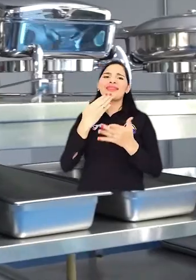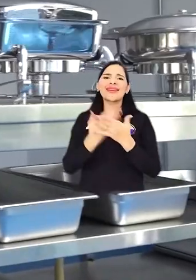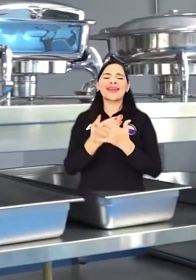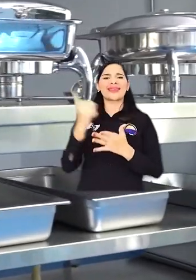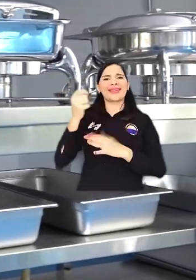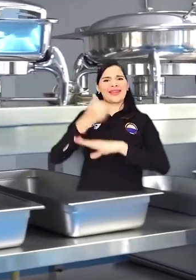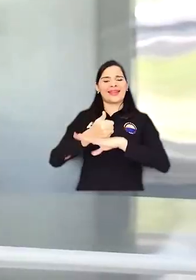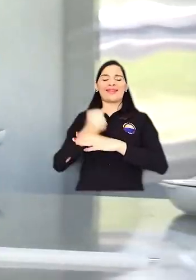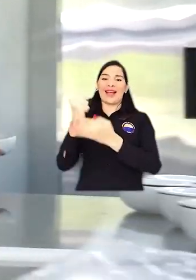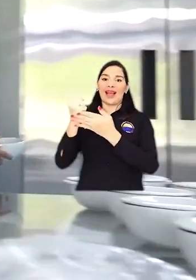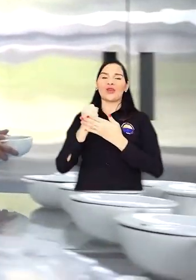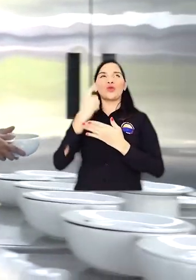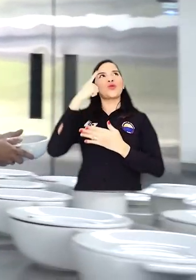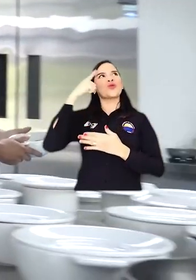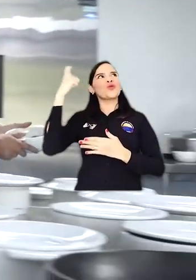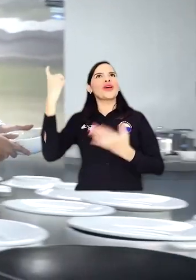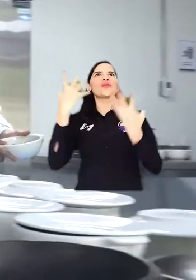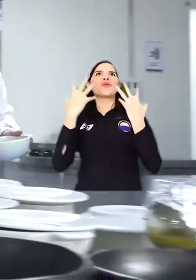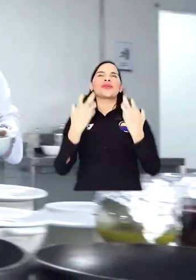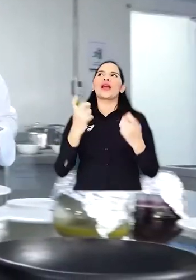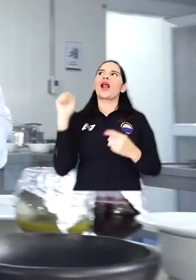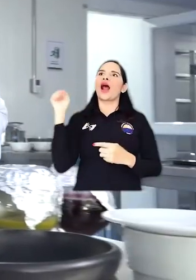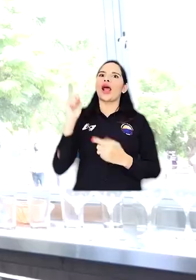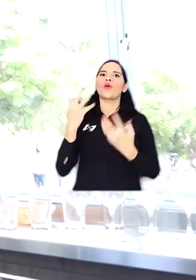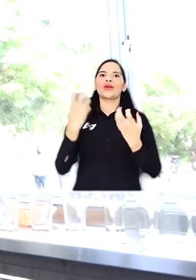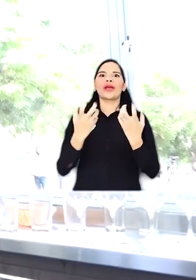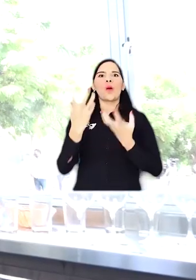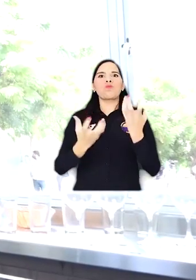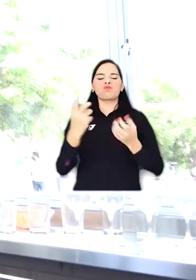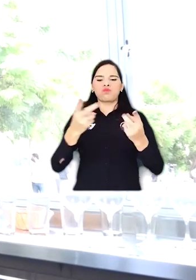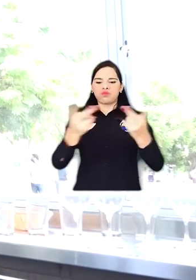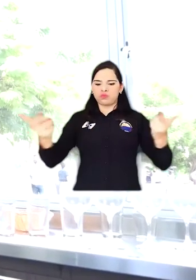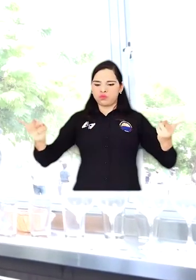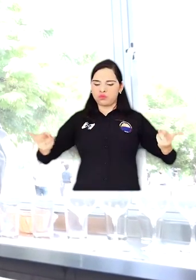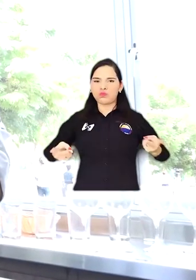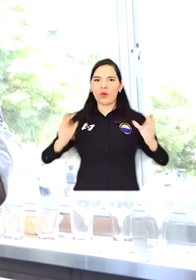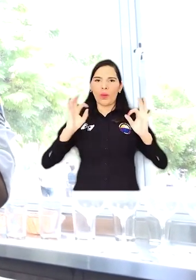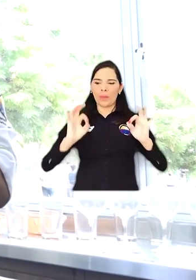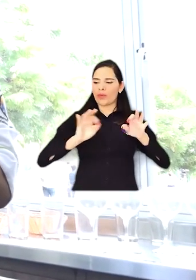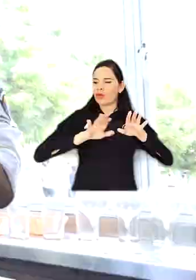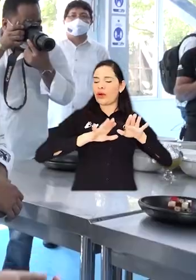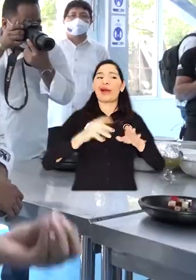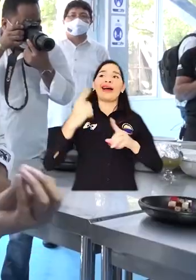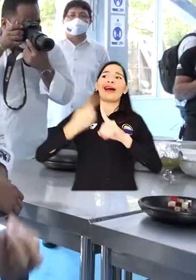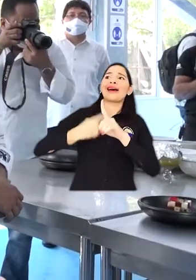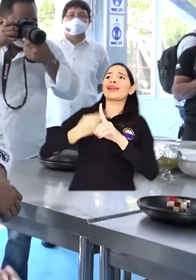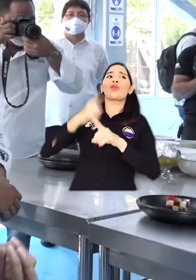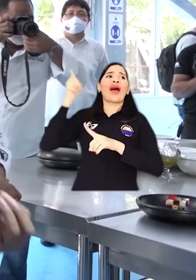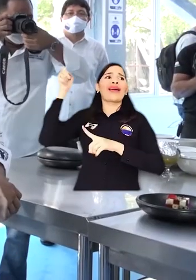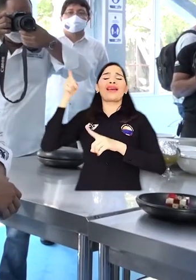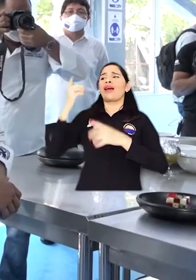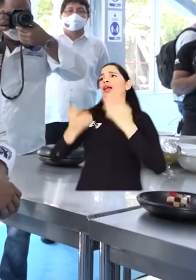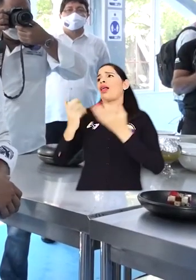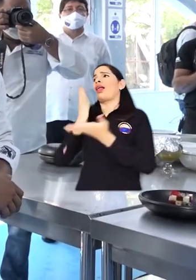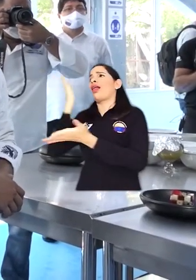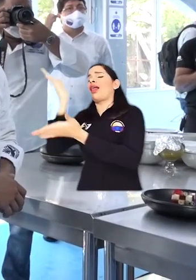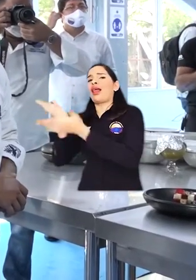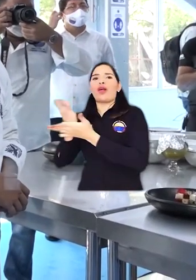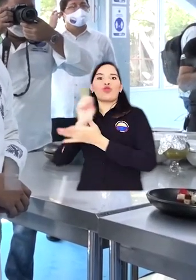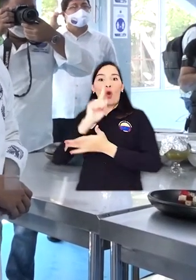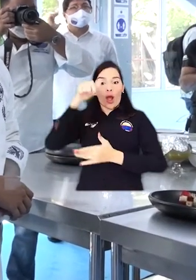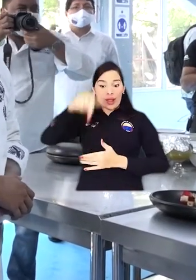cumplido este sueño que teníamos desde hace años, que ya no tenemos que ir a otras cocinas ni alquilar otros lugares, sino que aquí desde nuestra alma